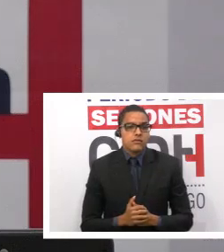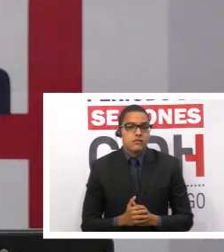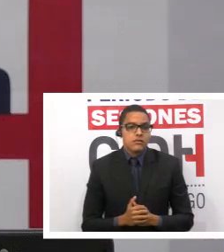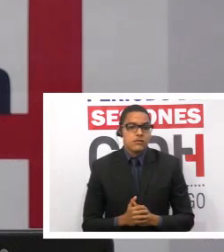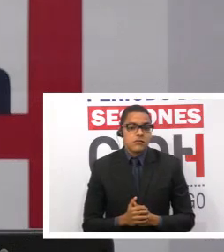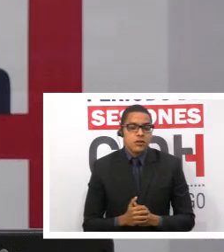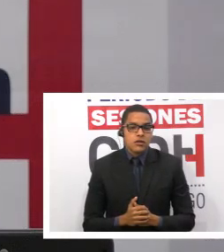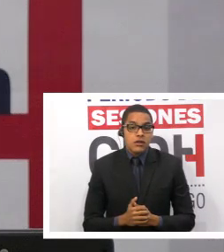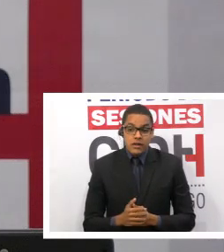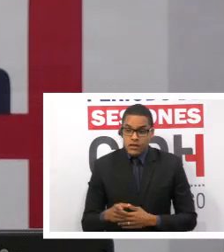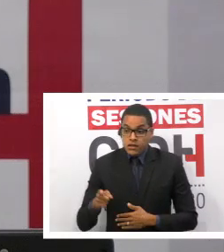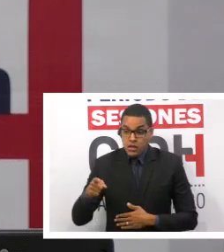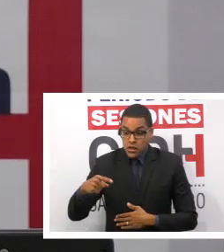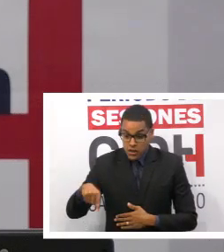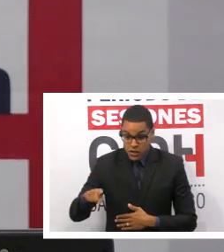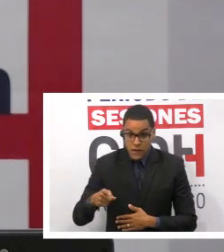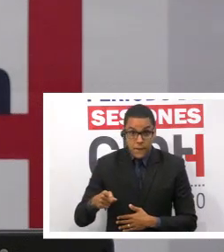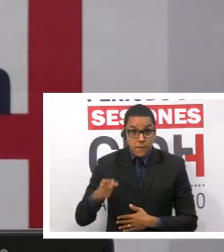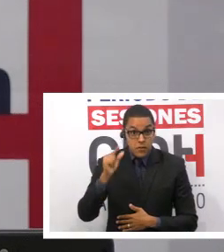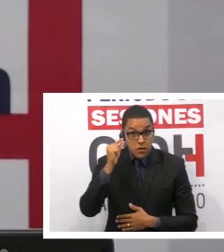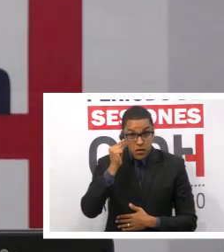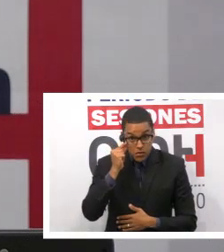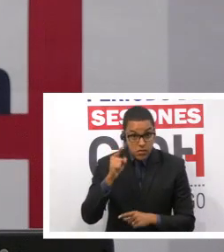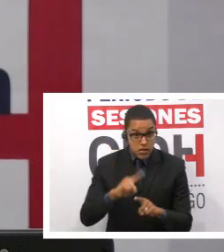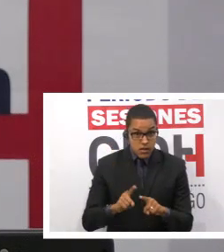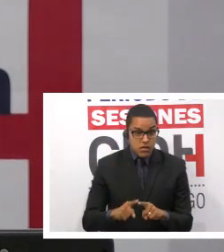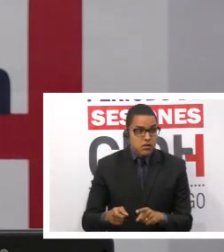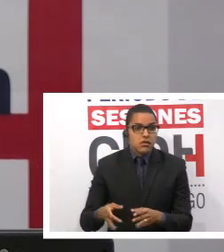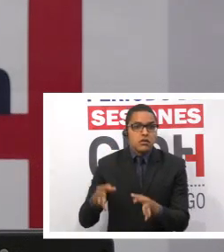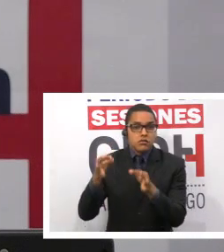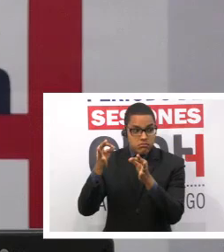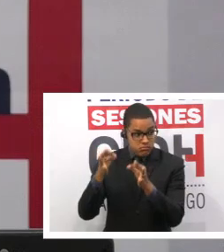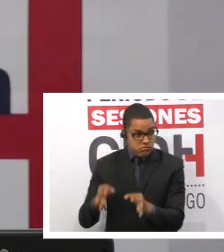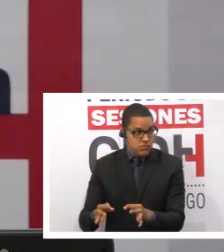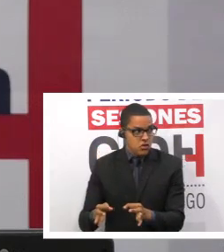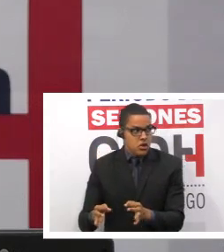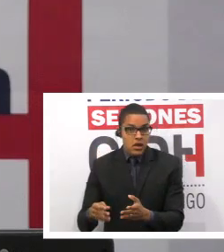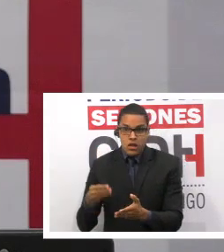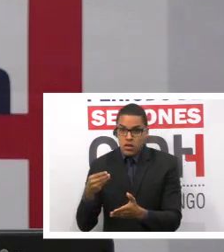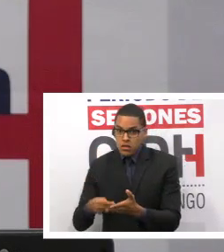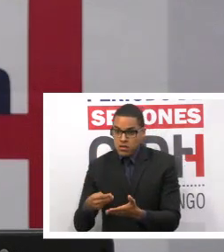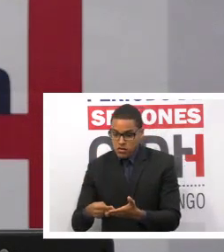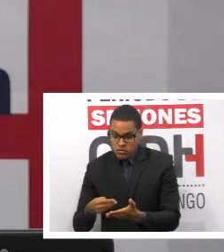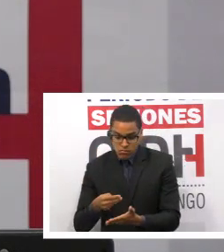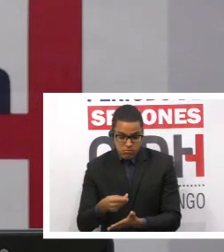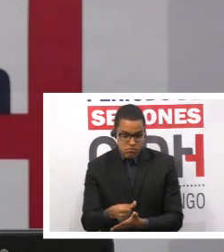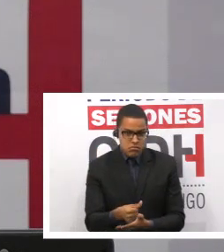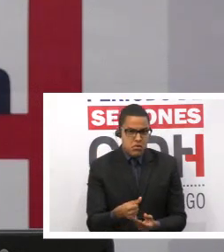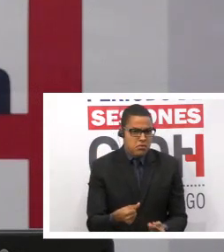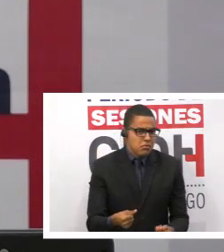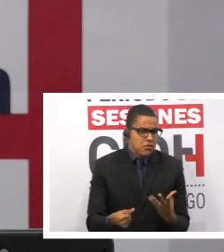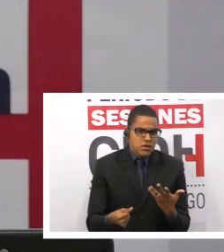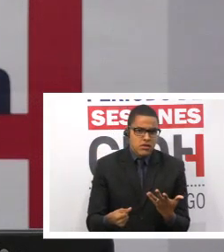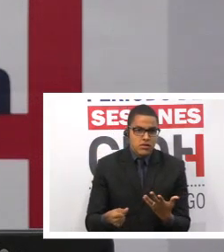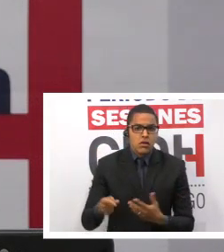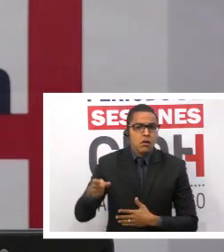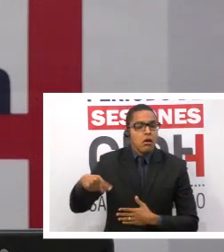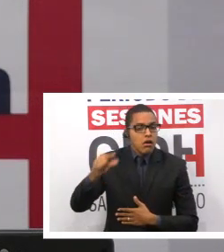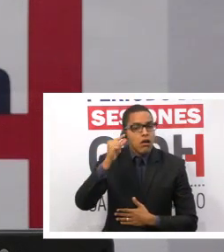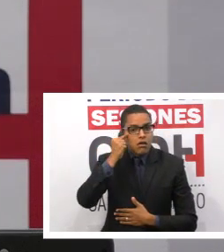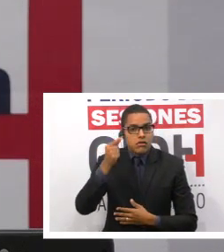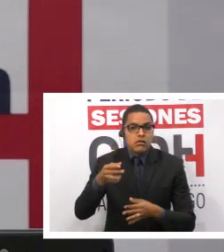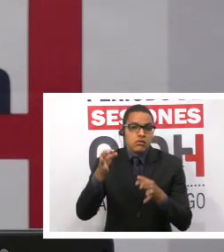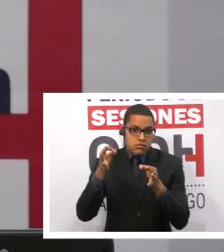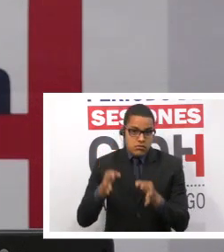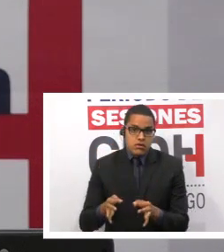el del sur al voleibol within a society of acting de méxico entre